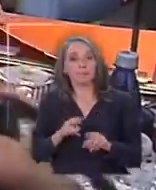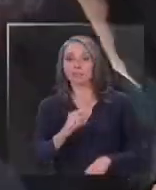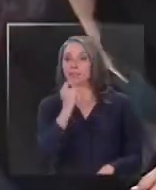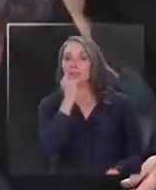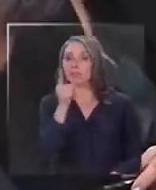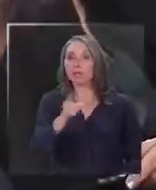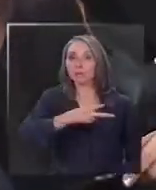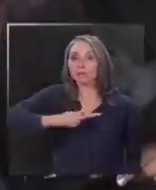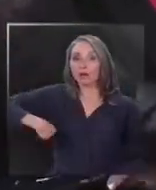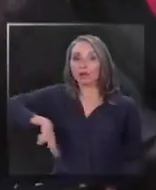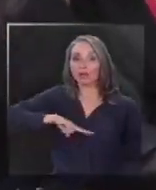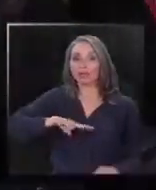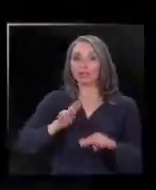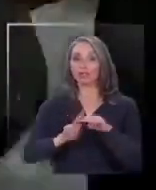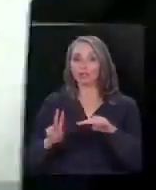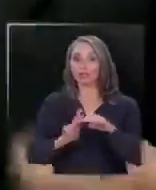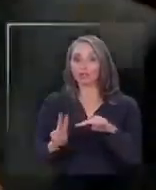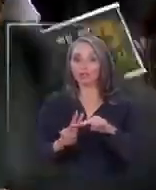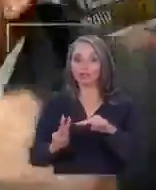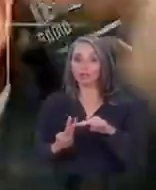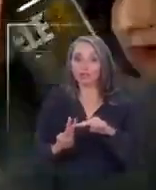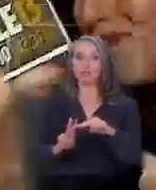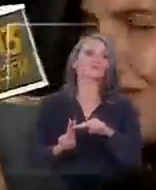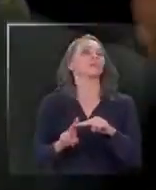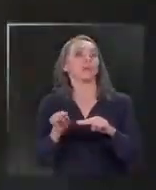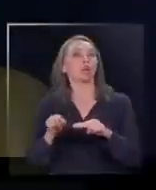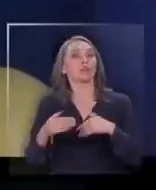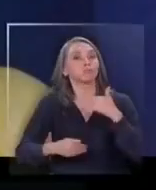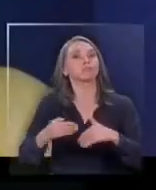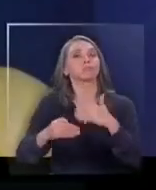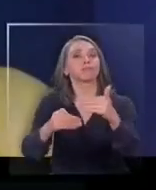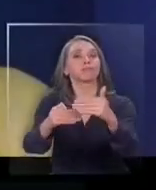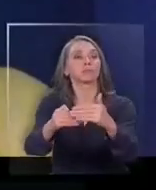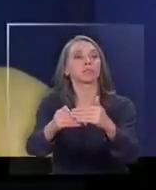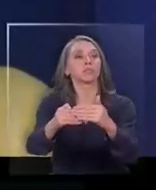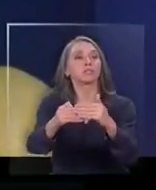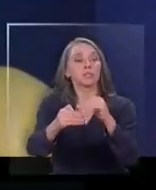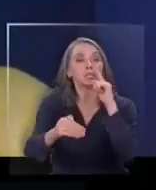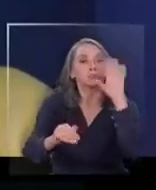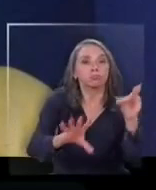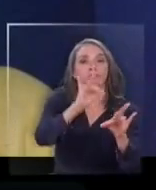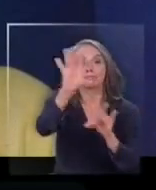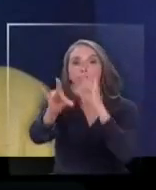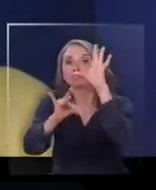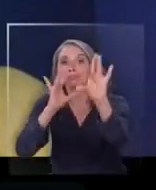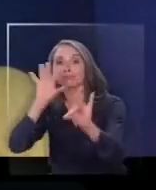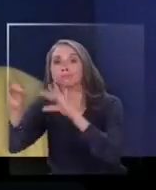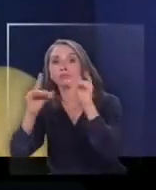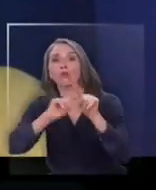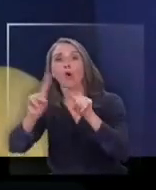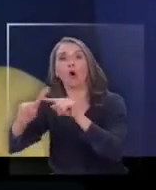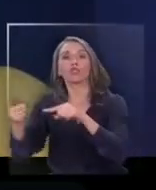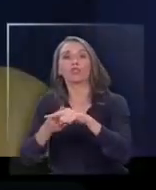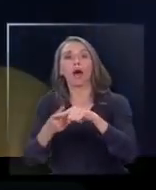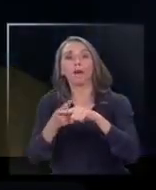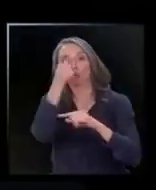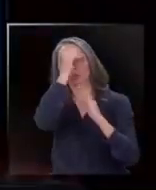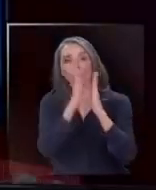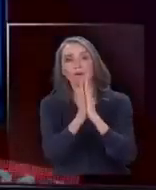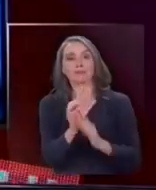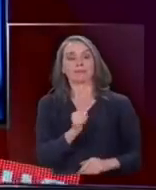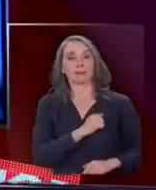que nosotros hacemos agarre vuelo y empiecen a destaparse el resto de los abusos de la